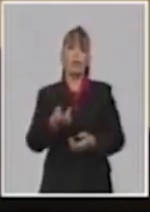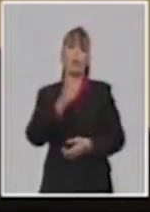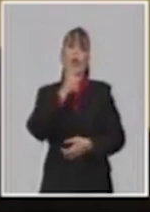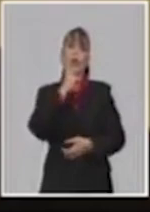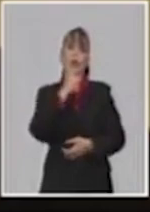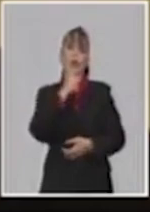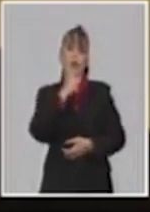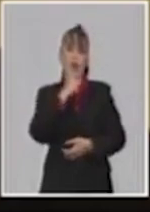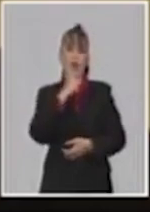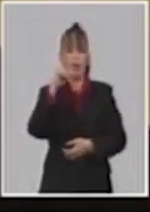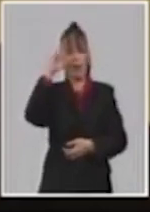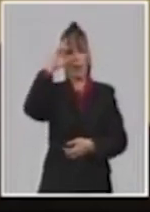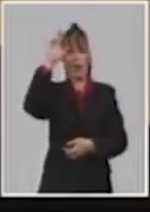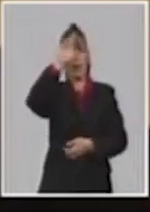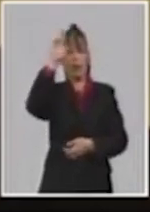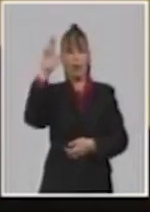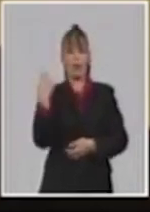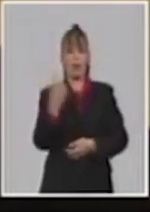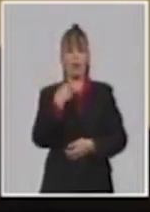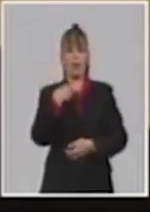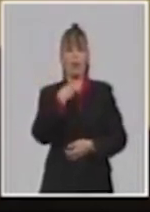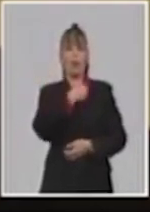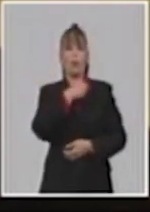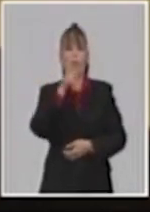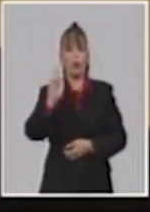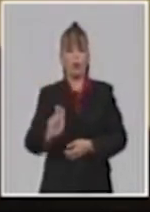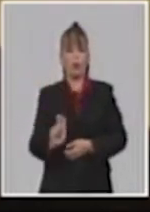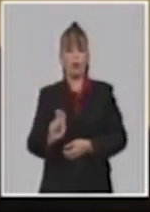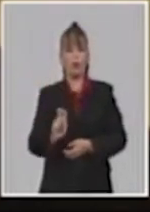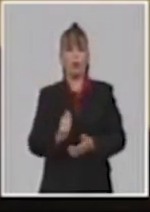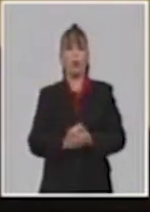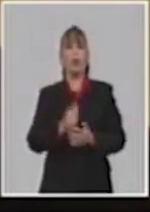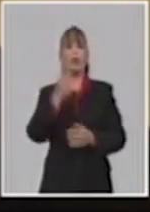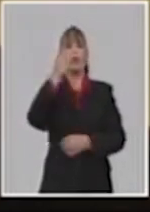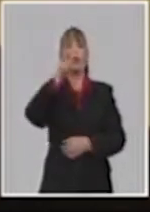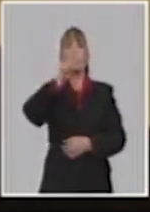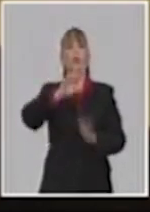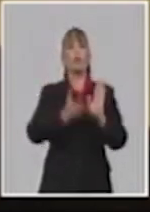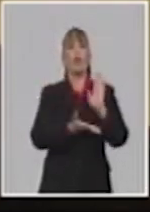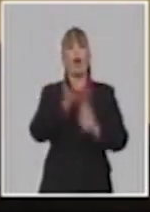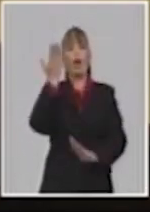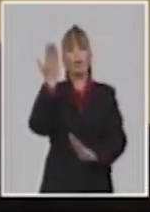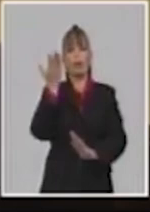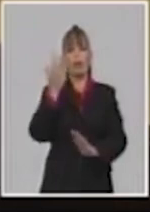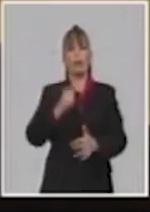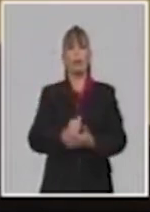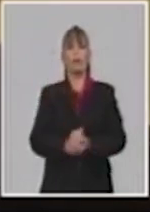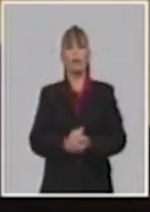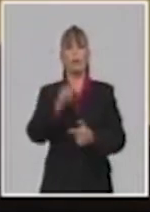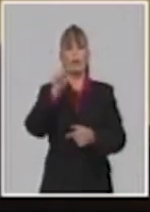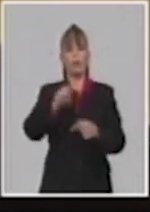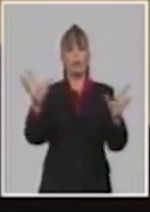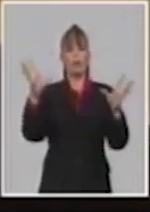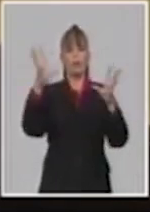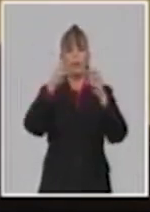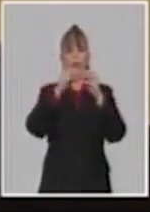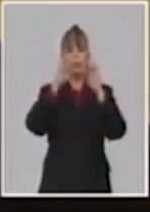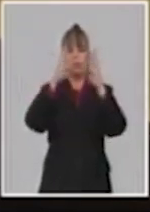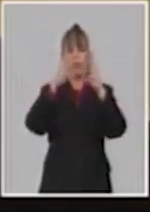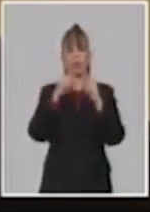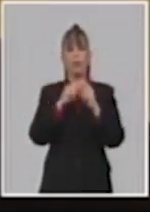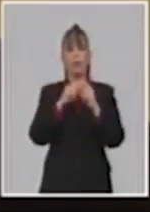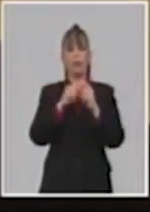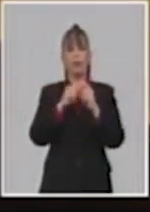el hospital por los médicos nuestros y 12 altas hospitalarias, lo cual constituye una